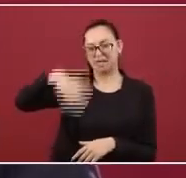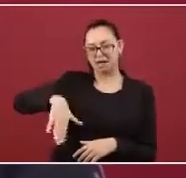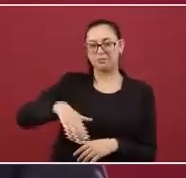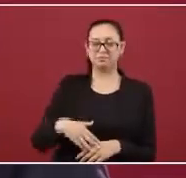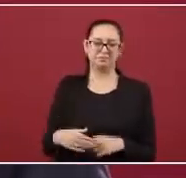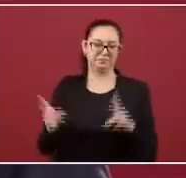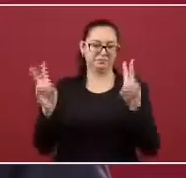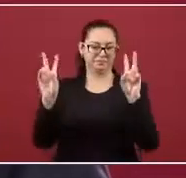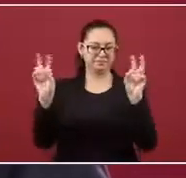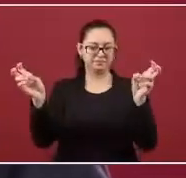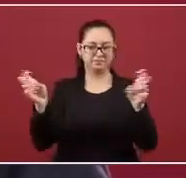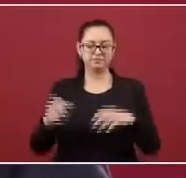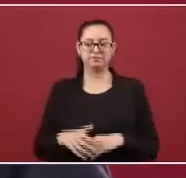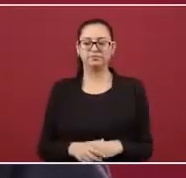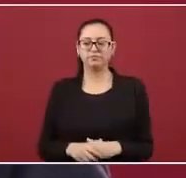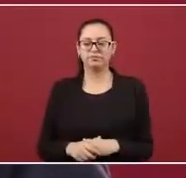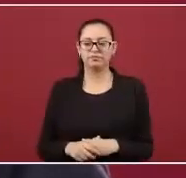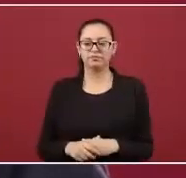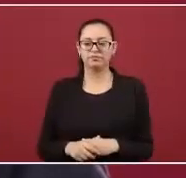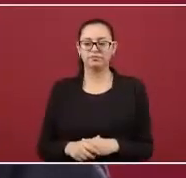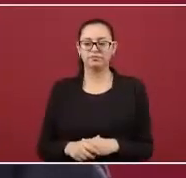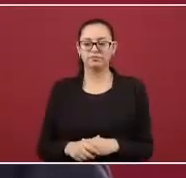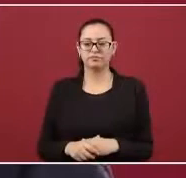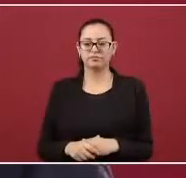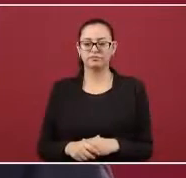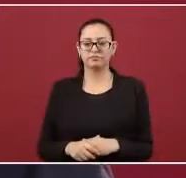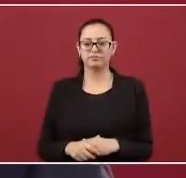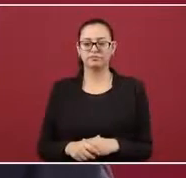Decía, el poder